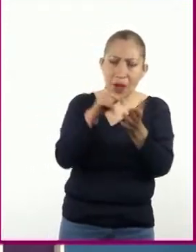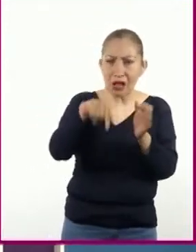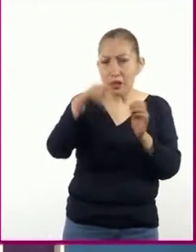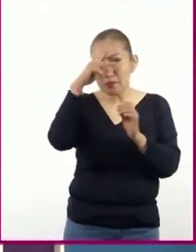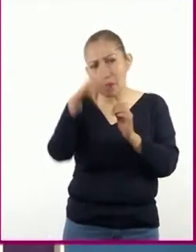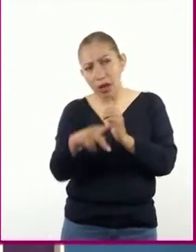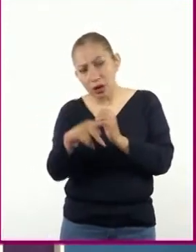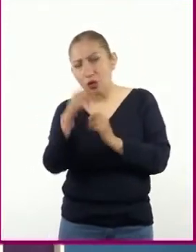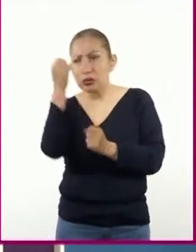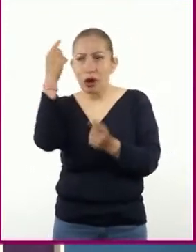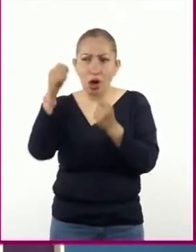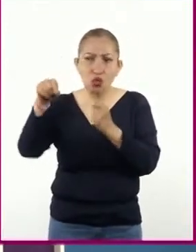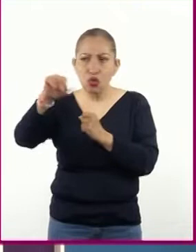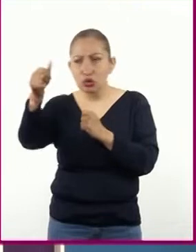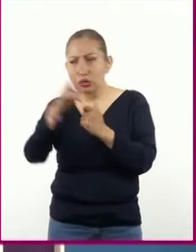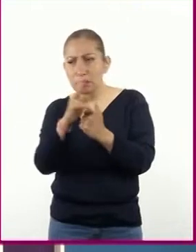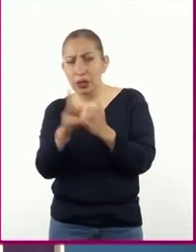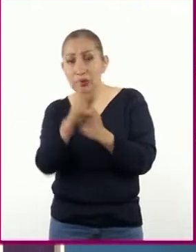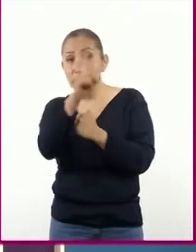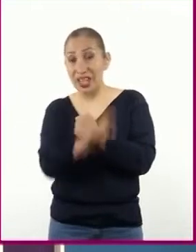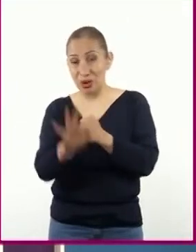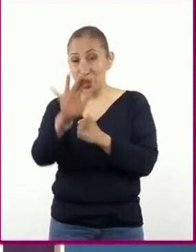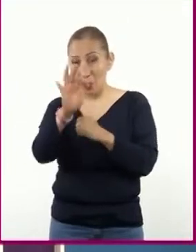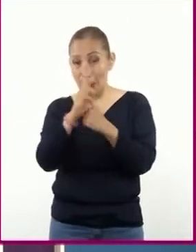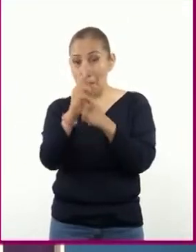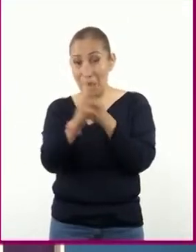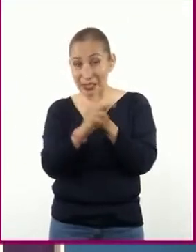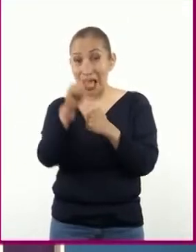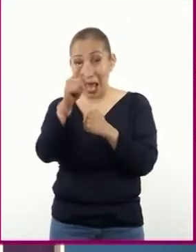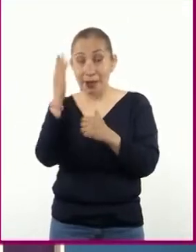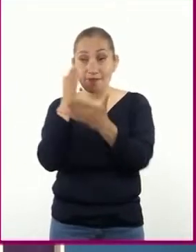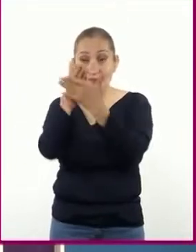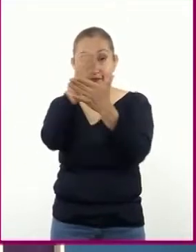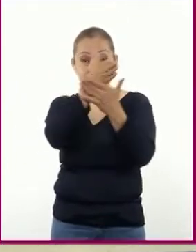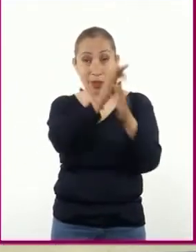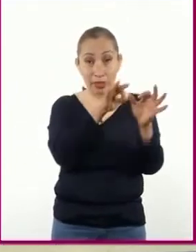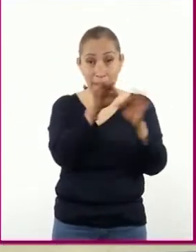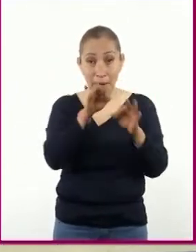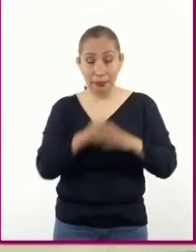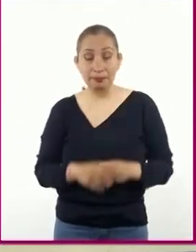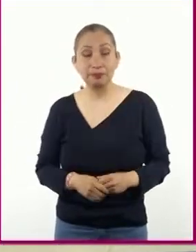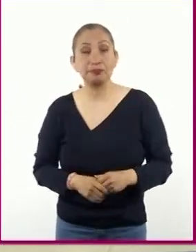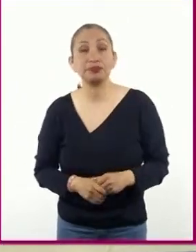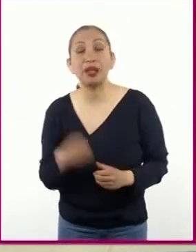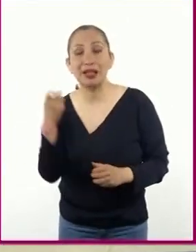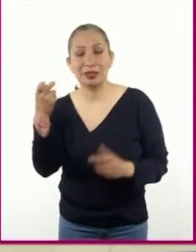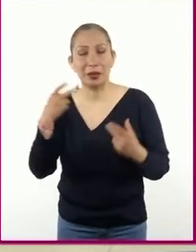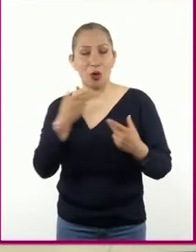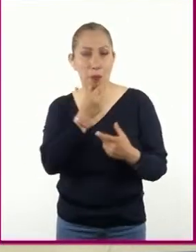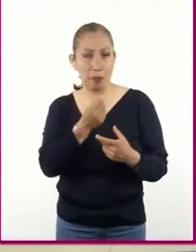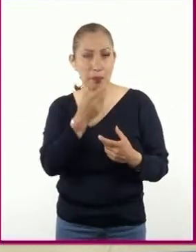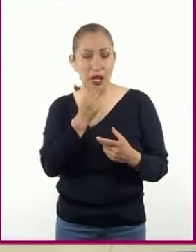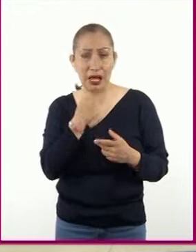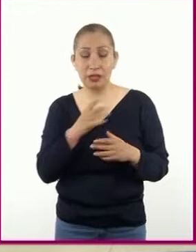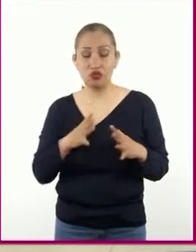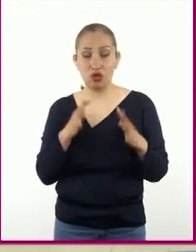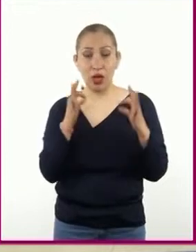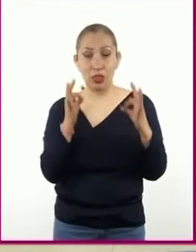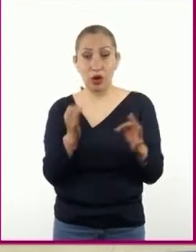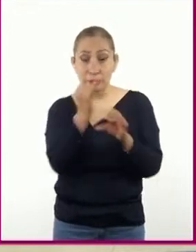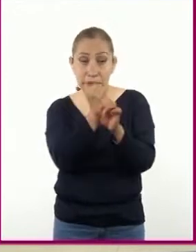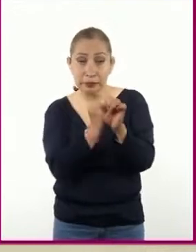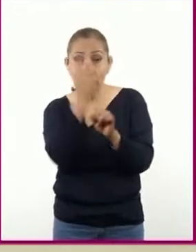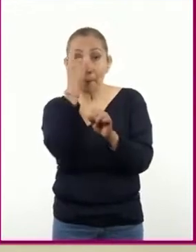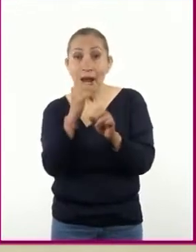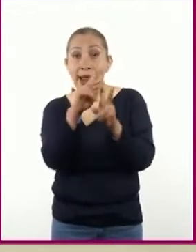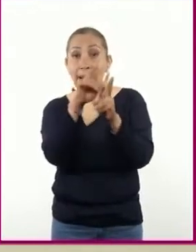país y en algunos otros de los 150 países donde ha trabajado. Este personaje es fundador de los Estudios para